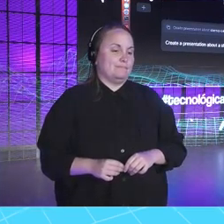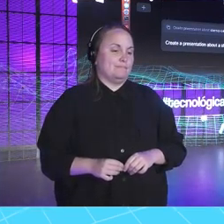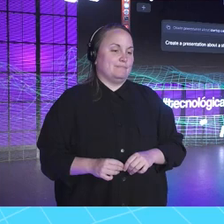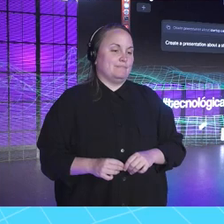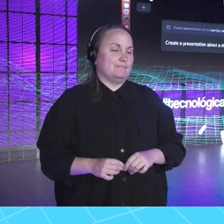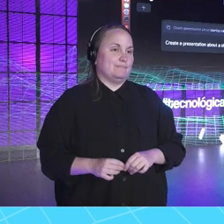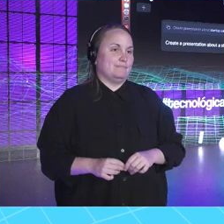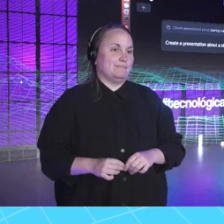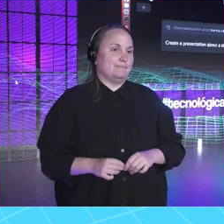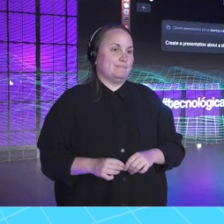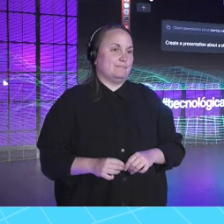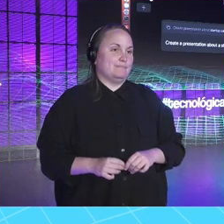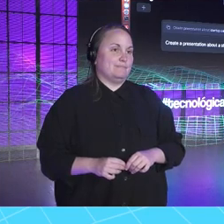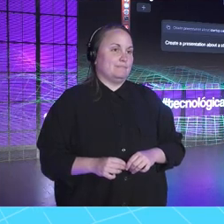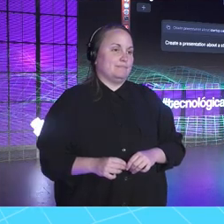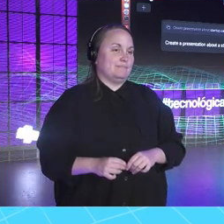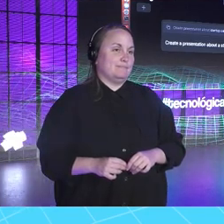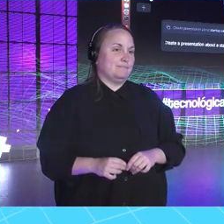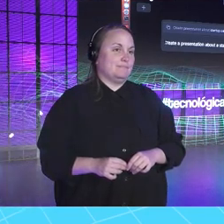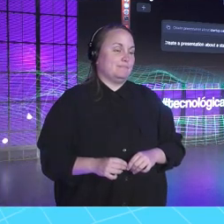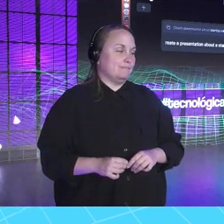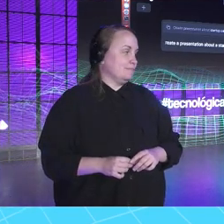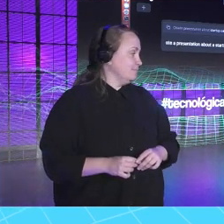Cold hacking para millennials